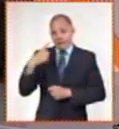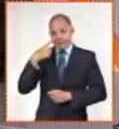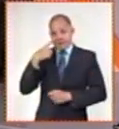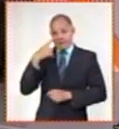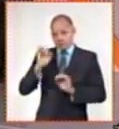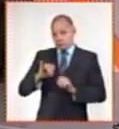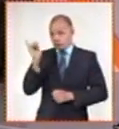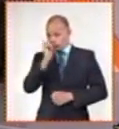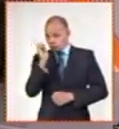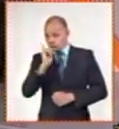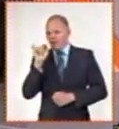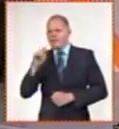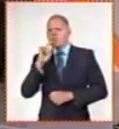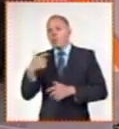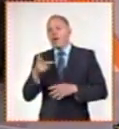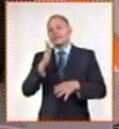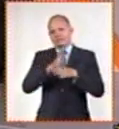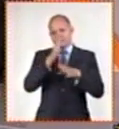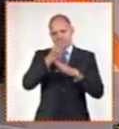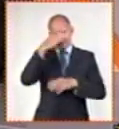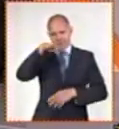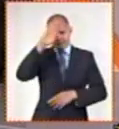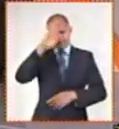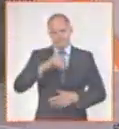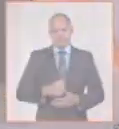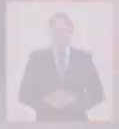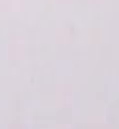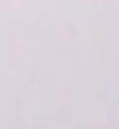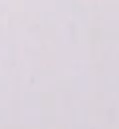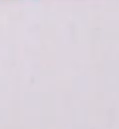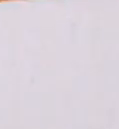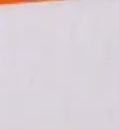la termoeléctrica de Santiago de Cuba.